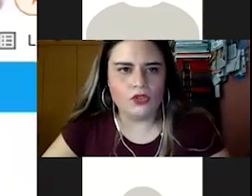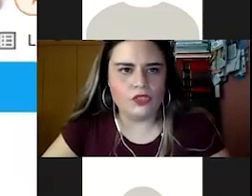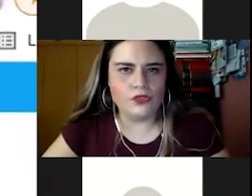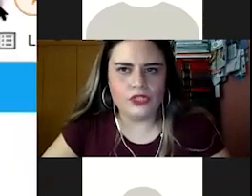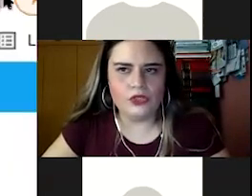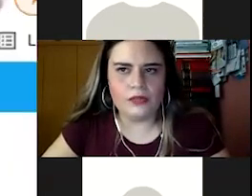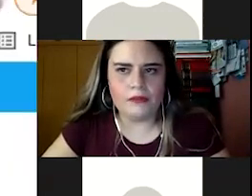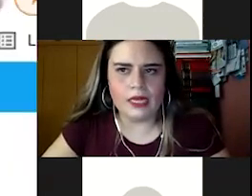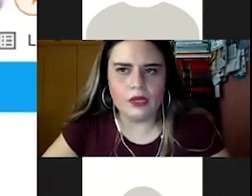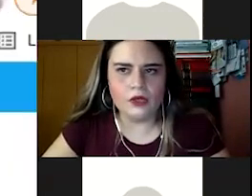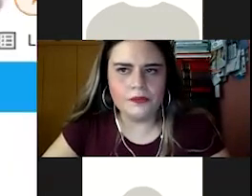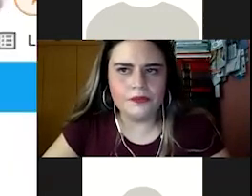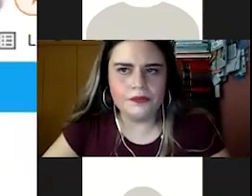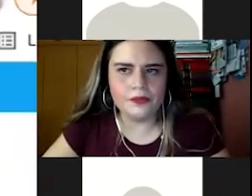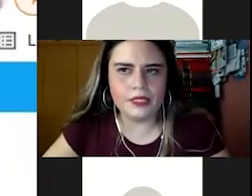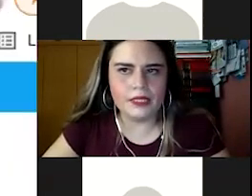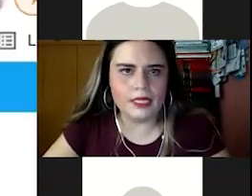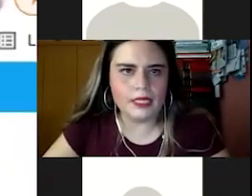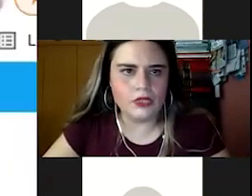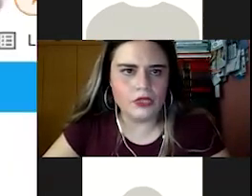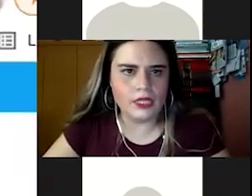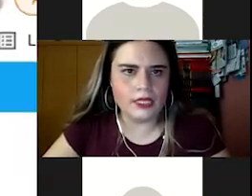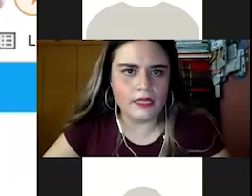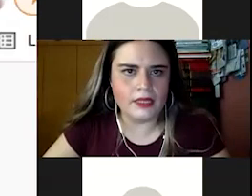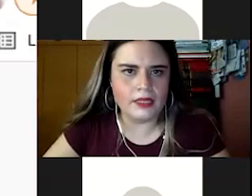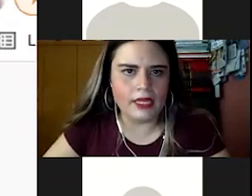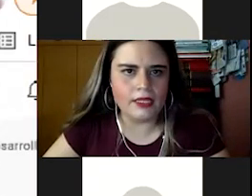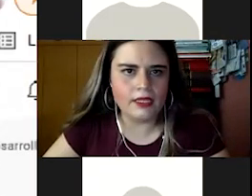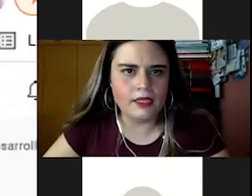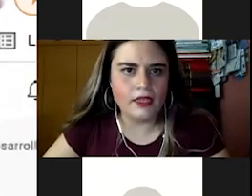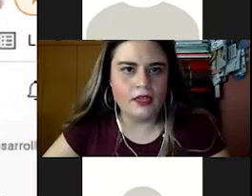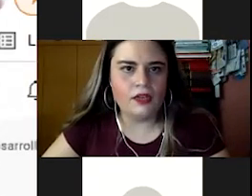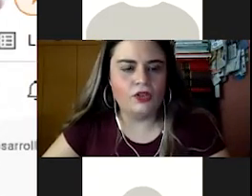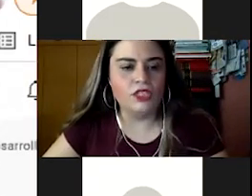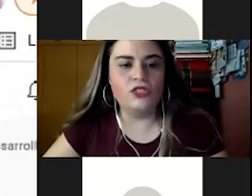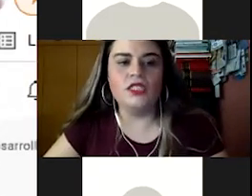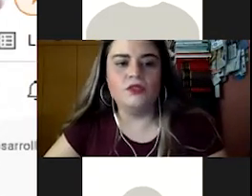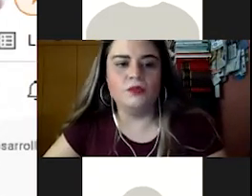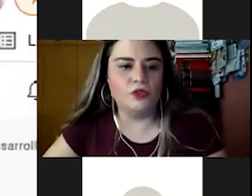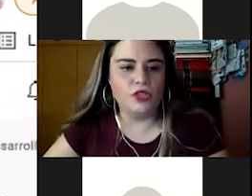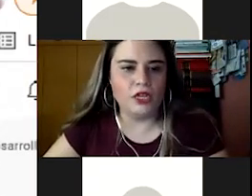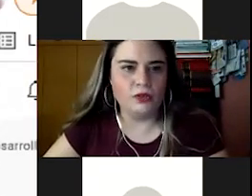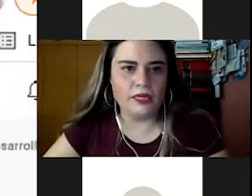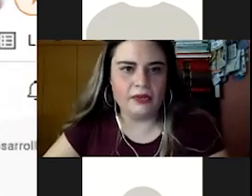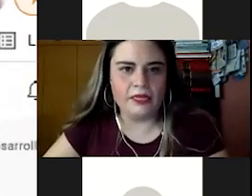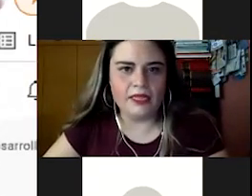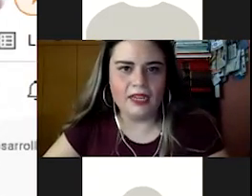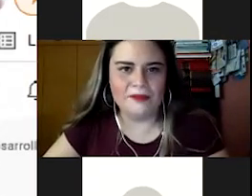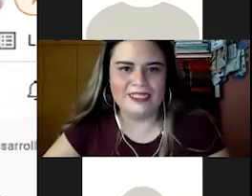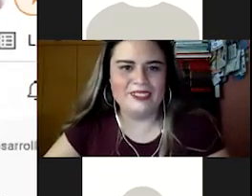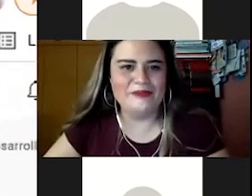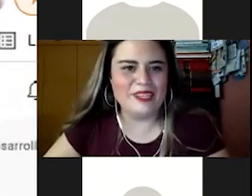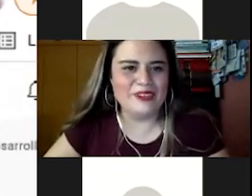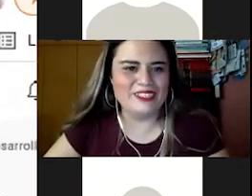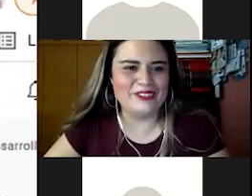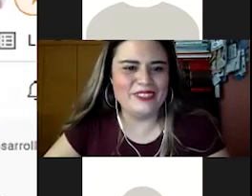los esfuerzos de México desde la Dirección de Agenda 2030. No le estoy haciendo promocional gubernamental, nomás